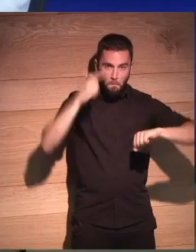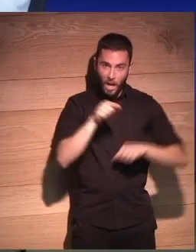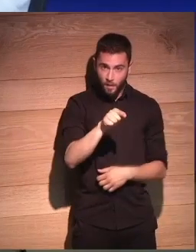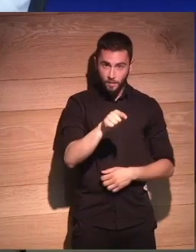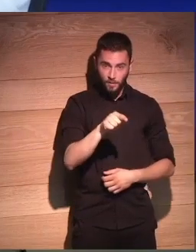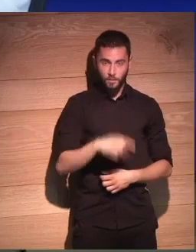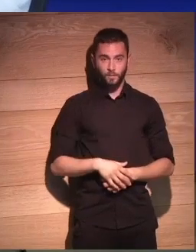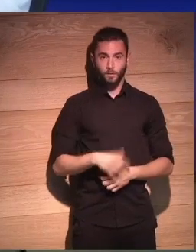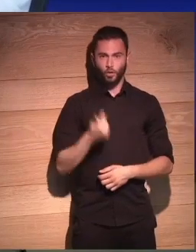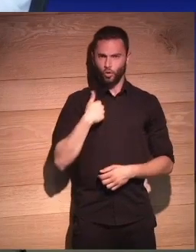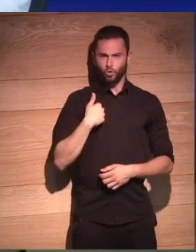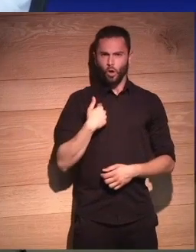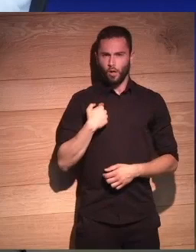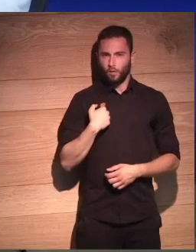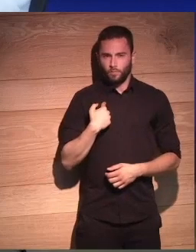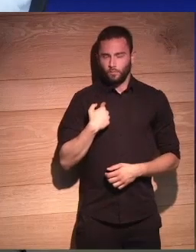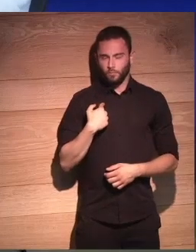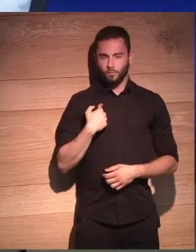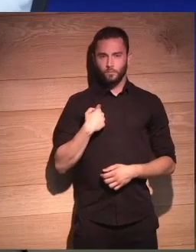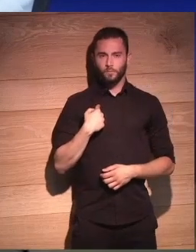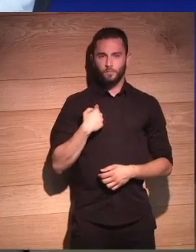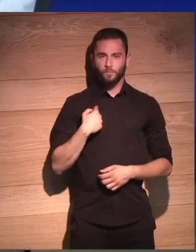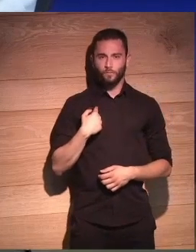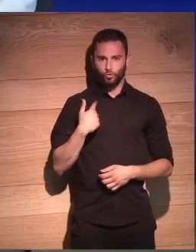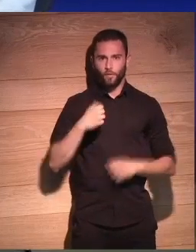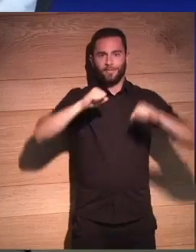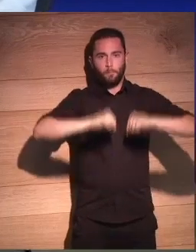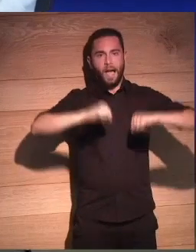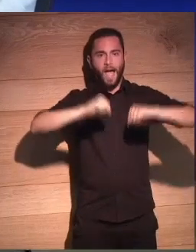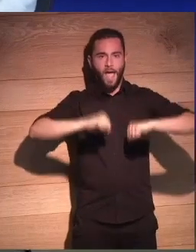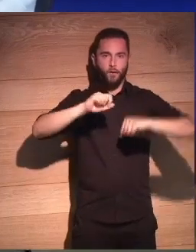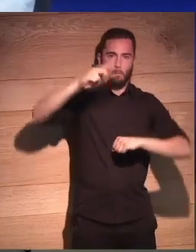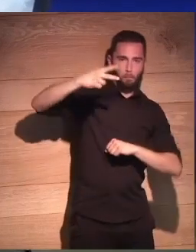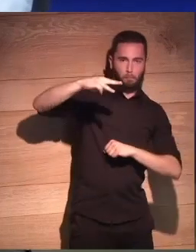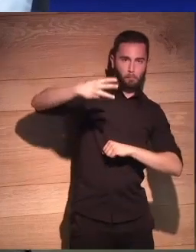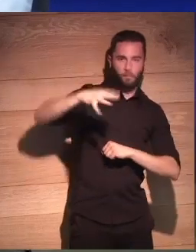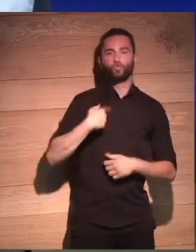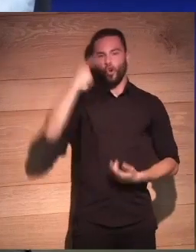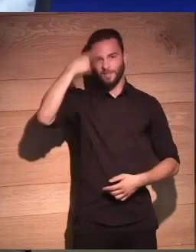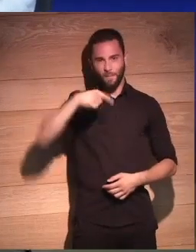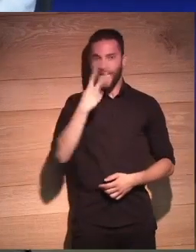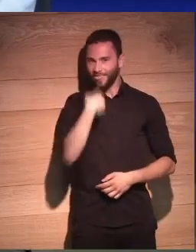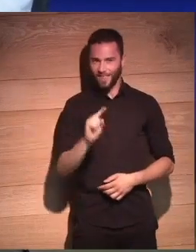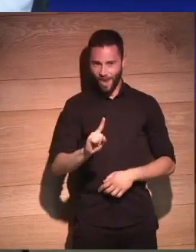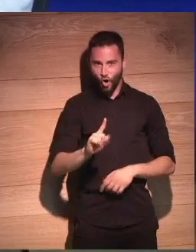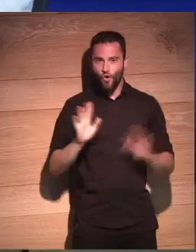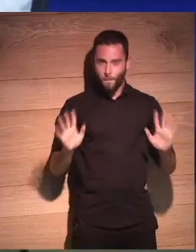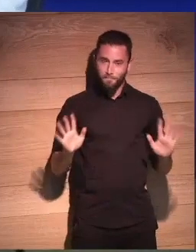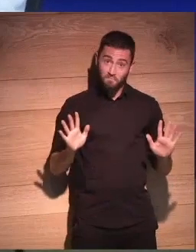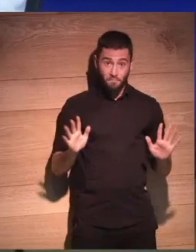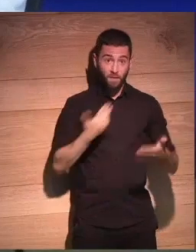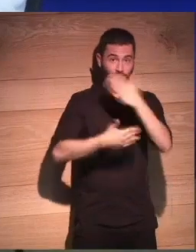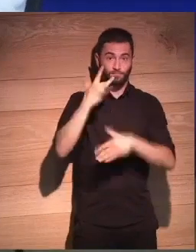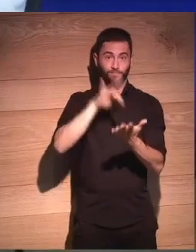mayor. Y yo sabía que era de los más mayores. Ah, claro. No soy ciego. Pero, no sé, en ese